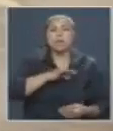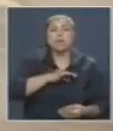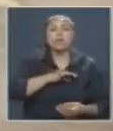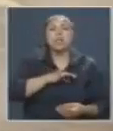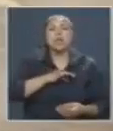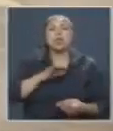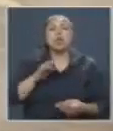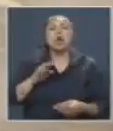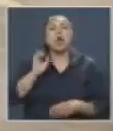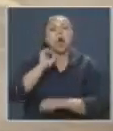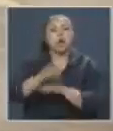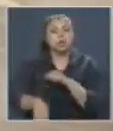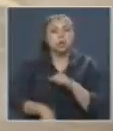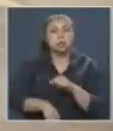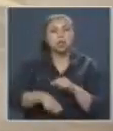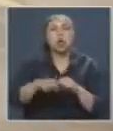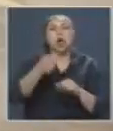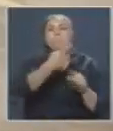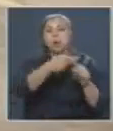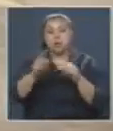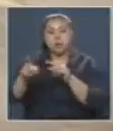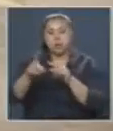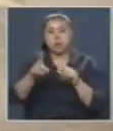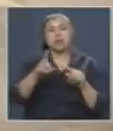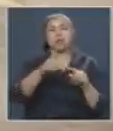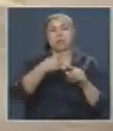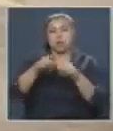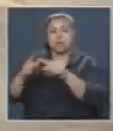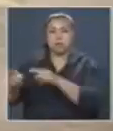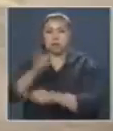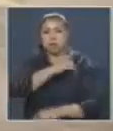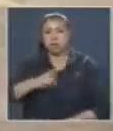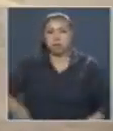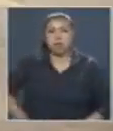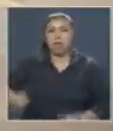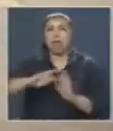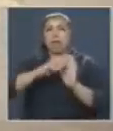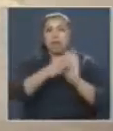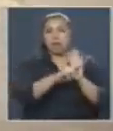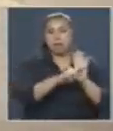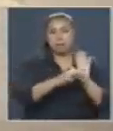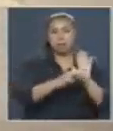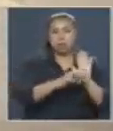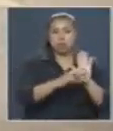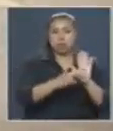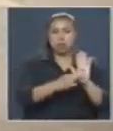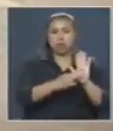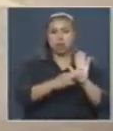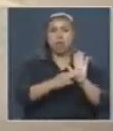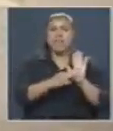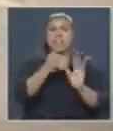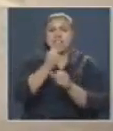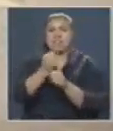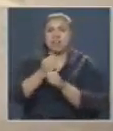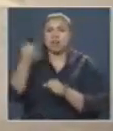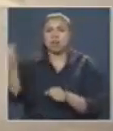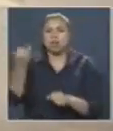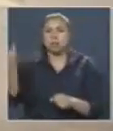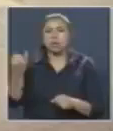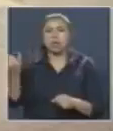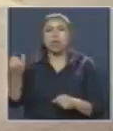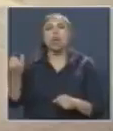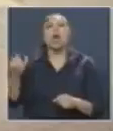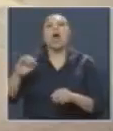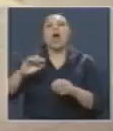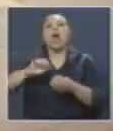por solicitud de distintos diputados de la comisión el cambio de concepto en el proyecto de ley de trabajadores independientes a trabajadores a